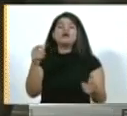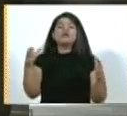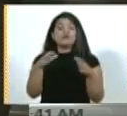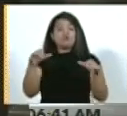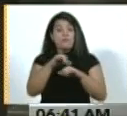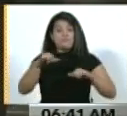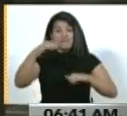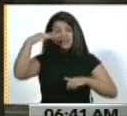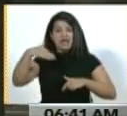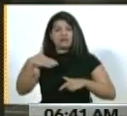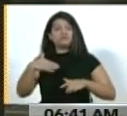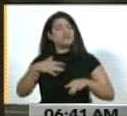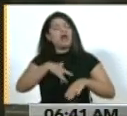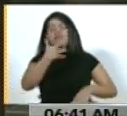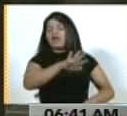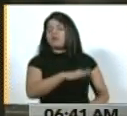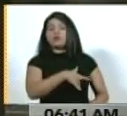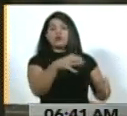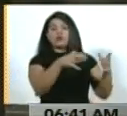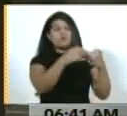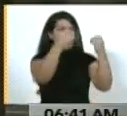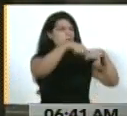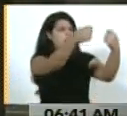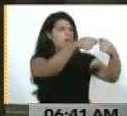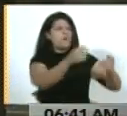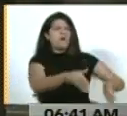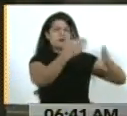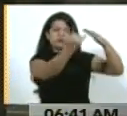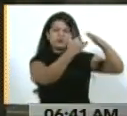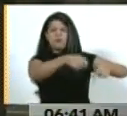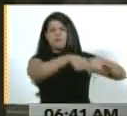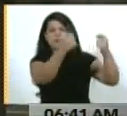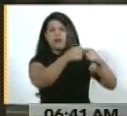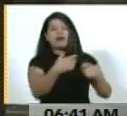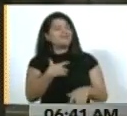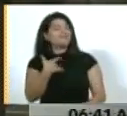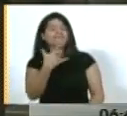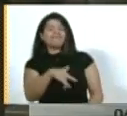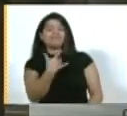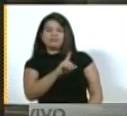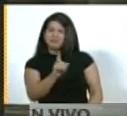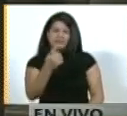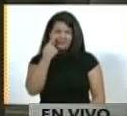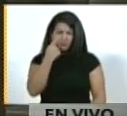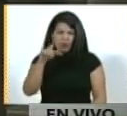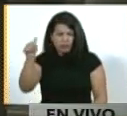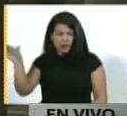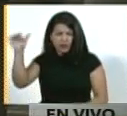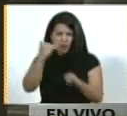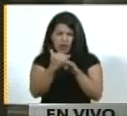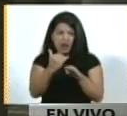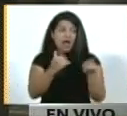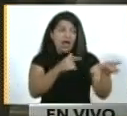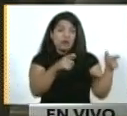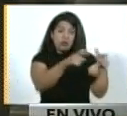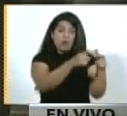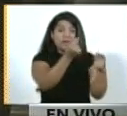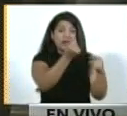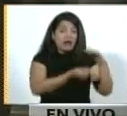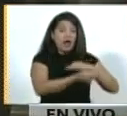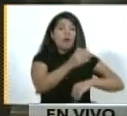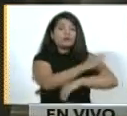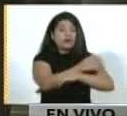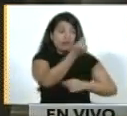no actúen porque hay un grupo financiado, tarifado por sectores políticos de